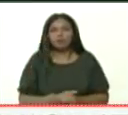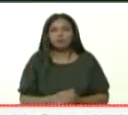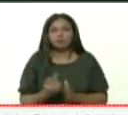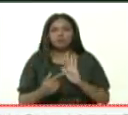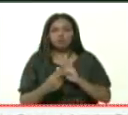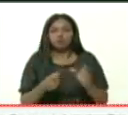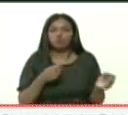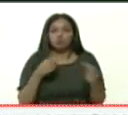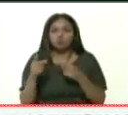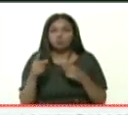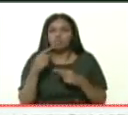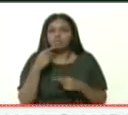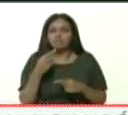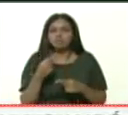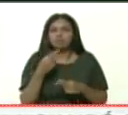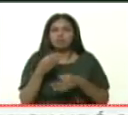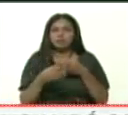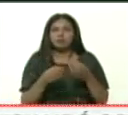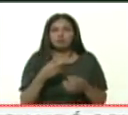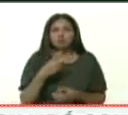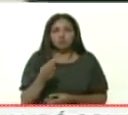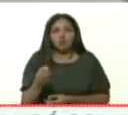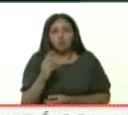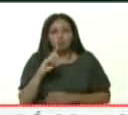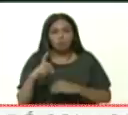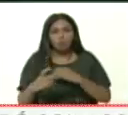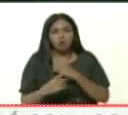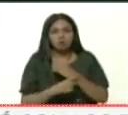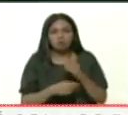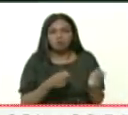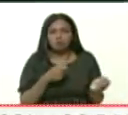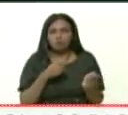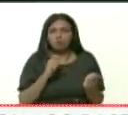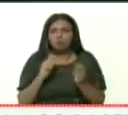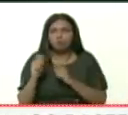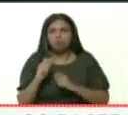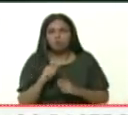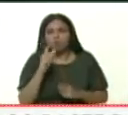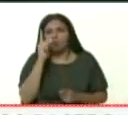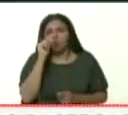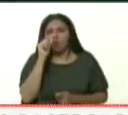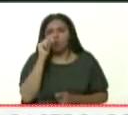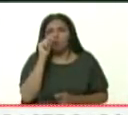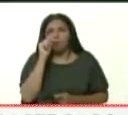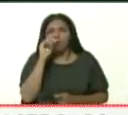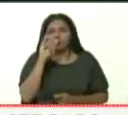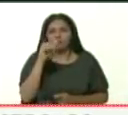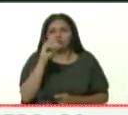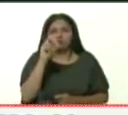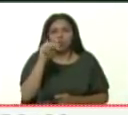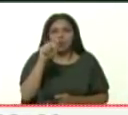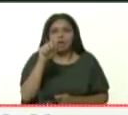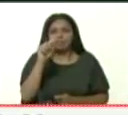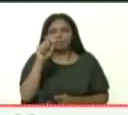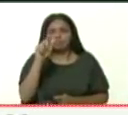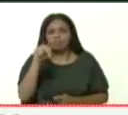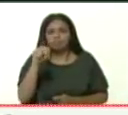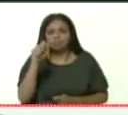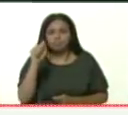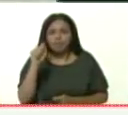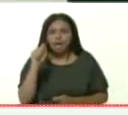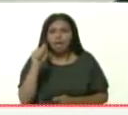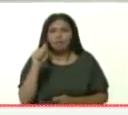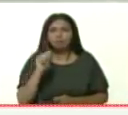un tuit donde dice, no vale, a Juan Guaidó lo trasladó este señor que se llama Jonathan Orlando